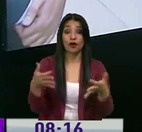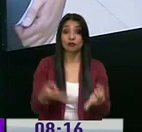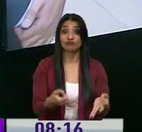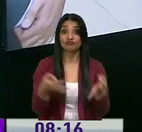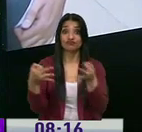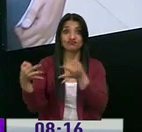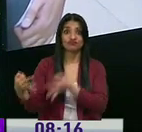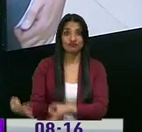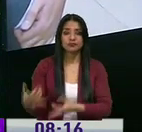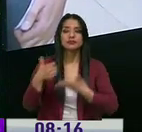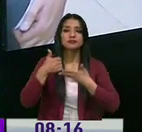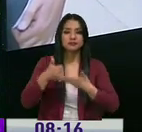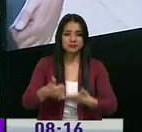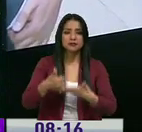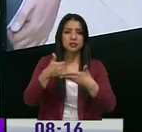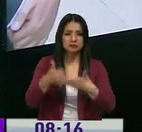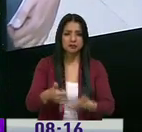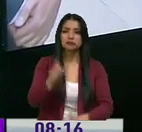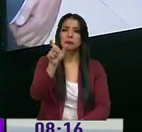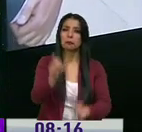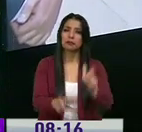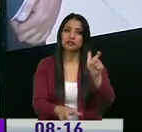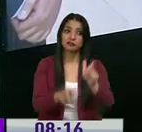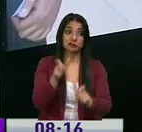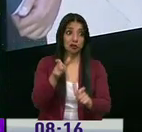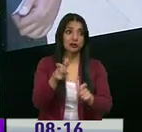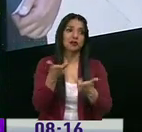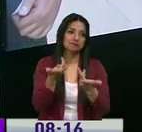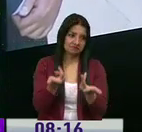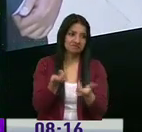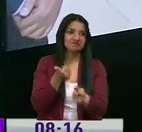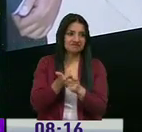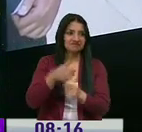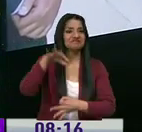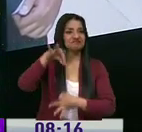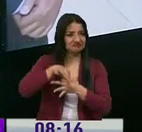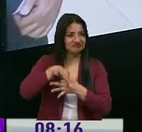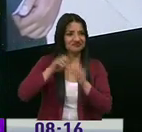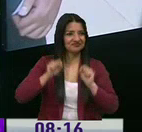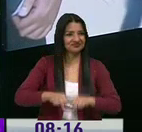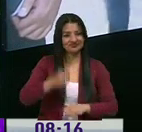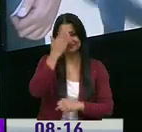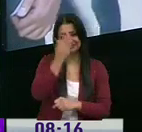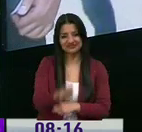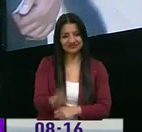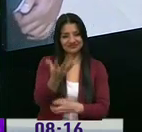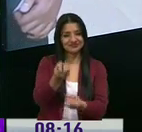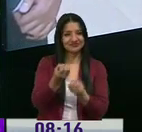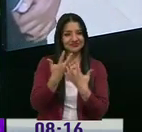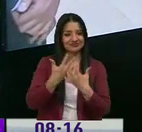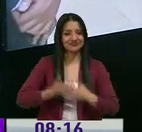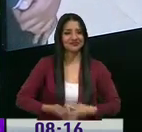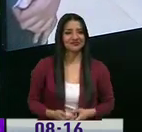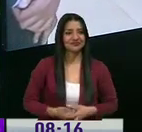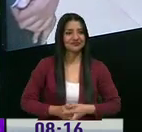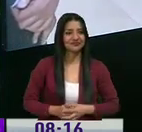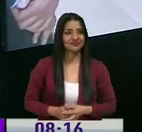a ser beneficioso para el público a puertas de las elecciones. Así que querida mía, buenos días, si usted tiene información.